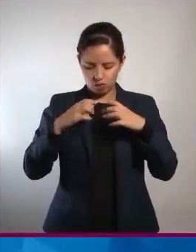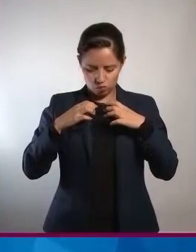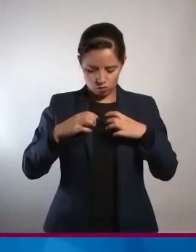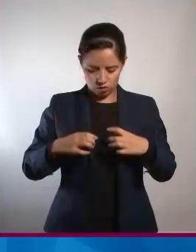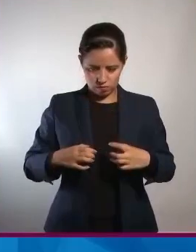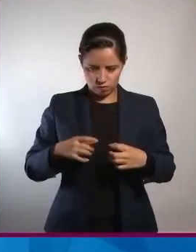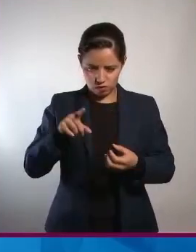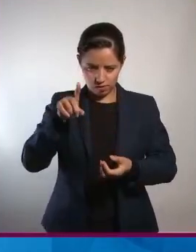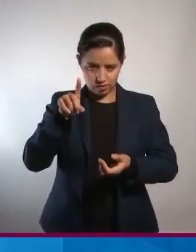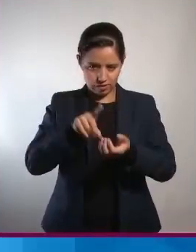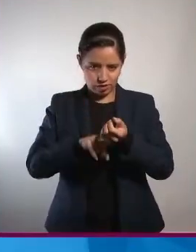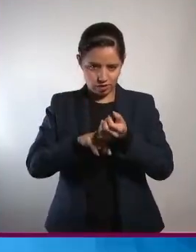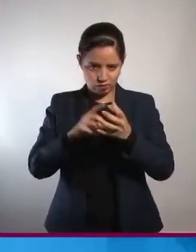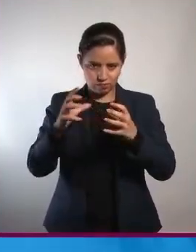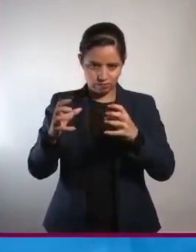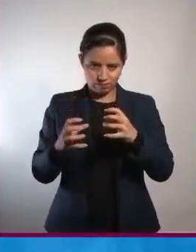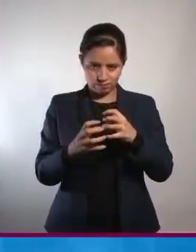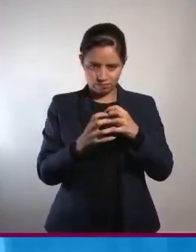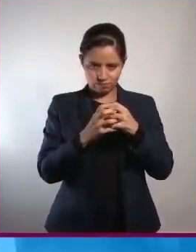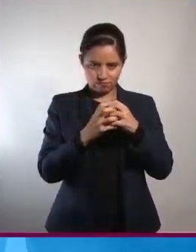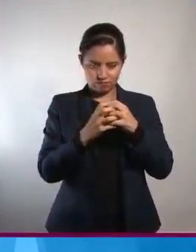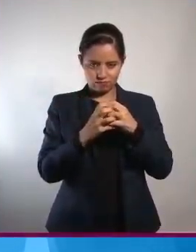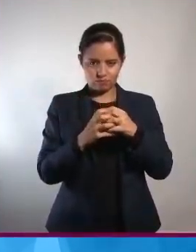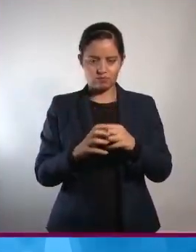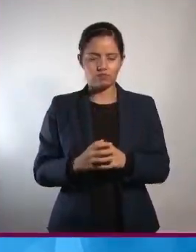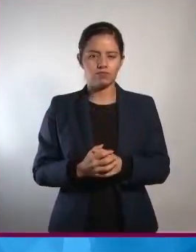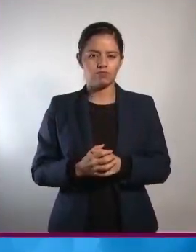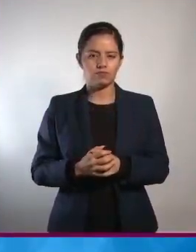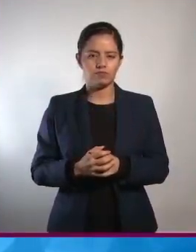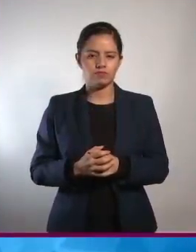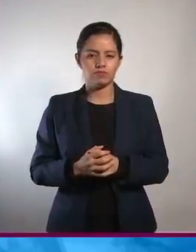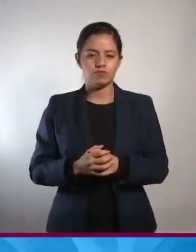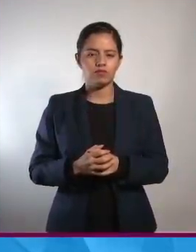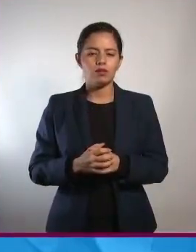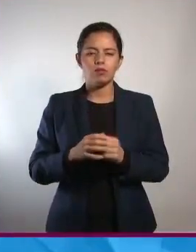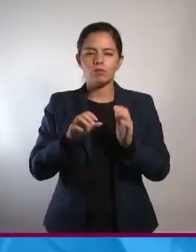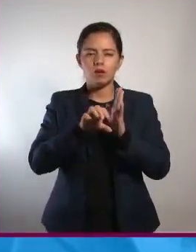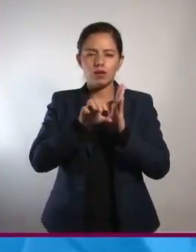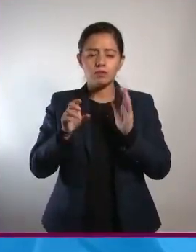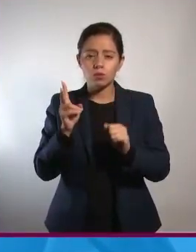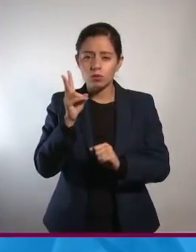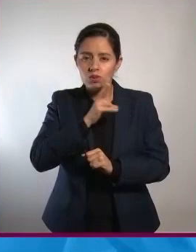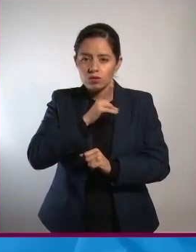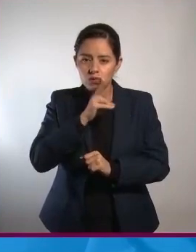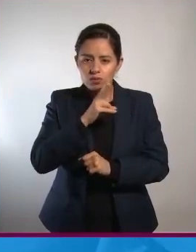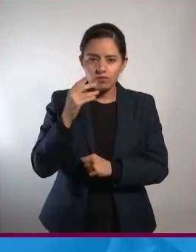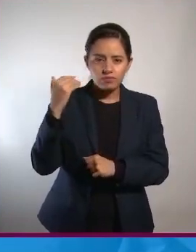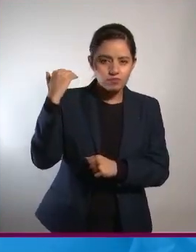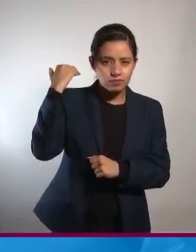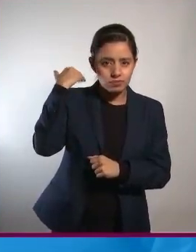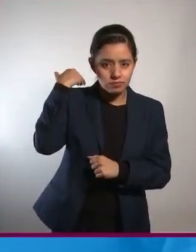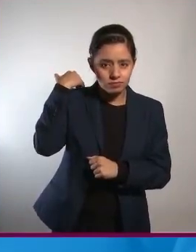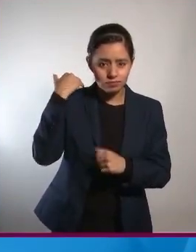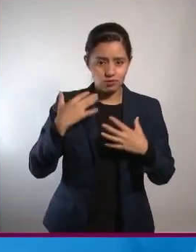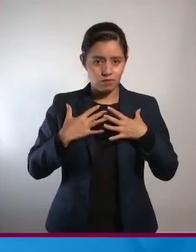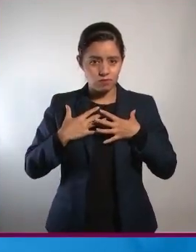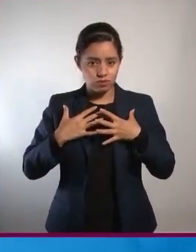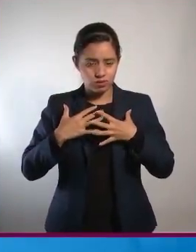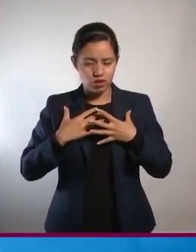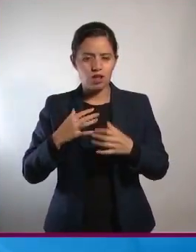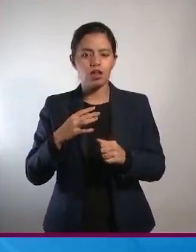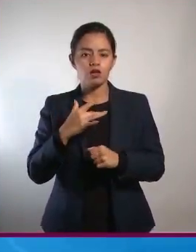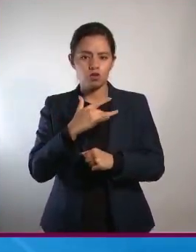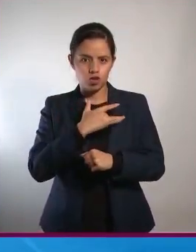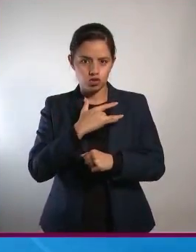células de nuestros tejidos. El pulmón, por ejemplo, tiene muchísimos de estos receptores. El corazón y